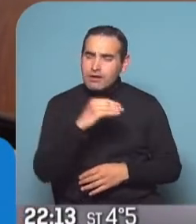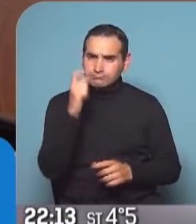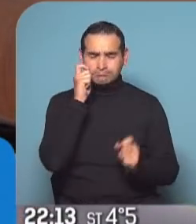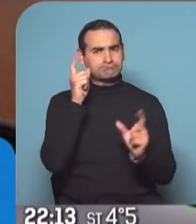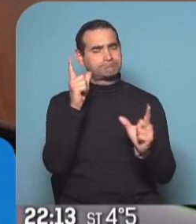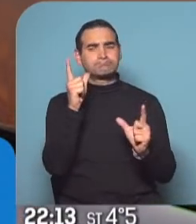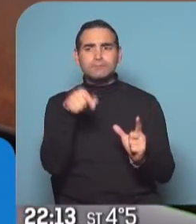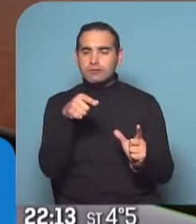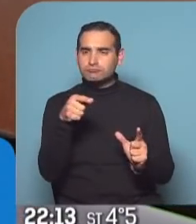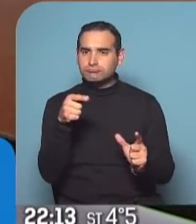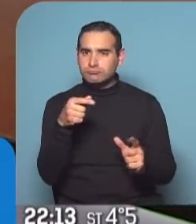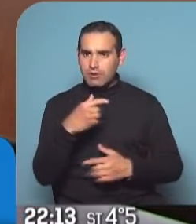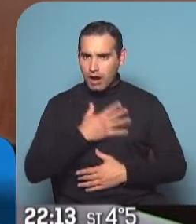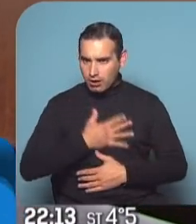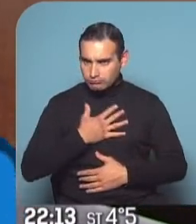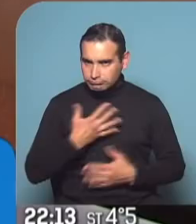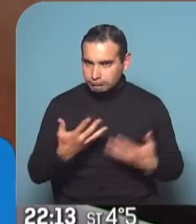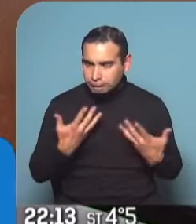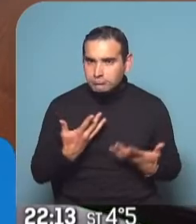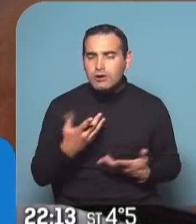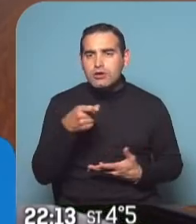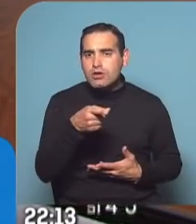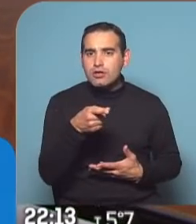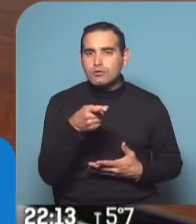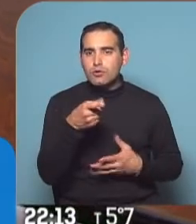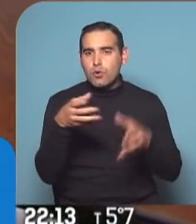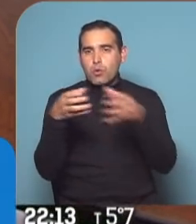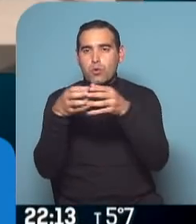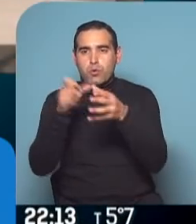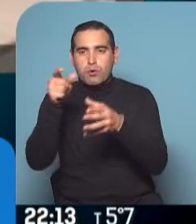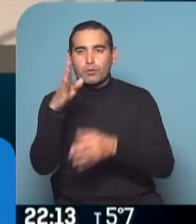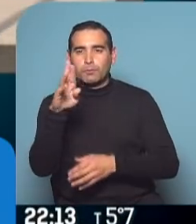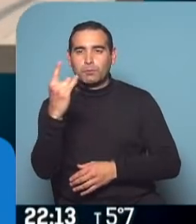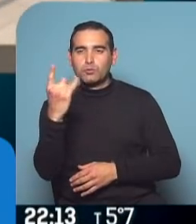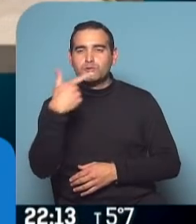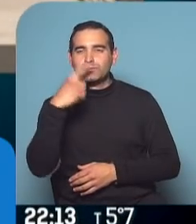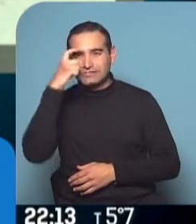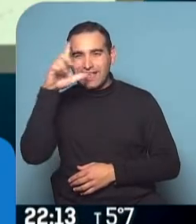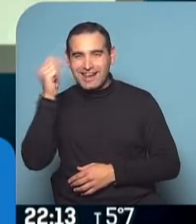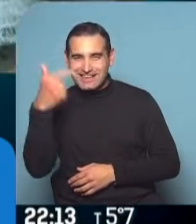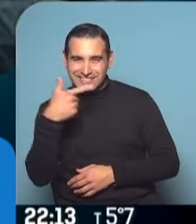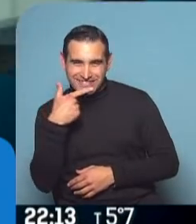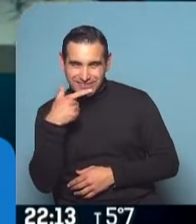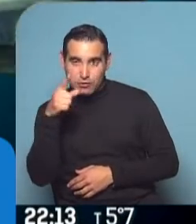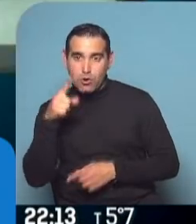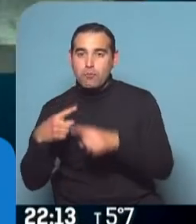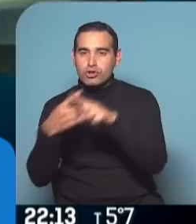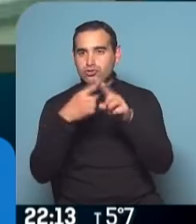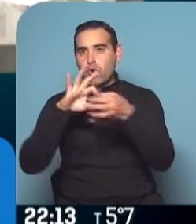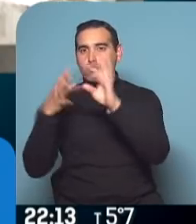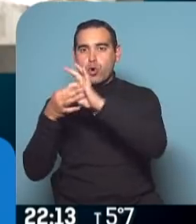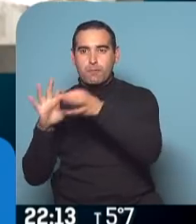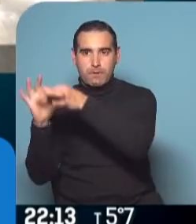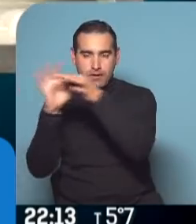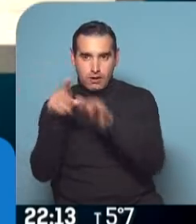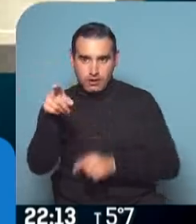lado, el entusiasmo de las instituciones de Bruselas, ¿no? La élite política de la Unión Europea, ¿no?